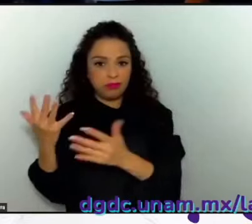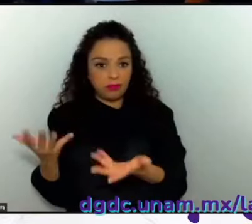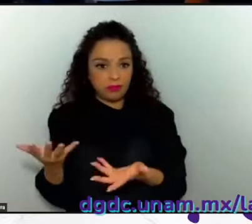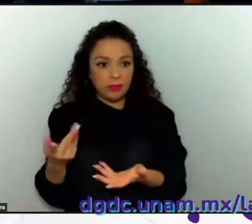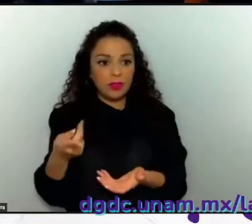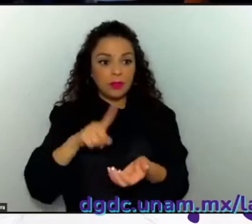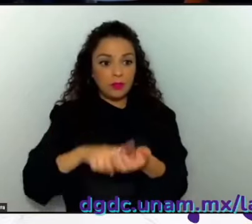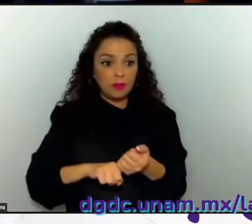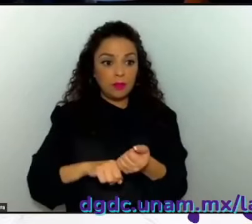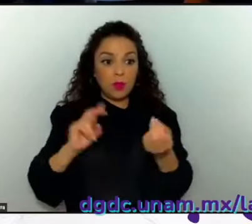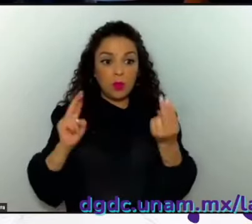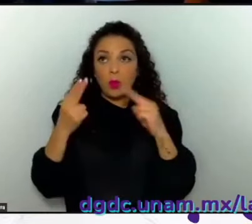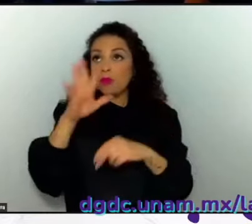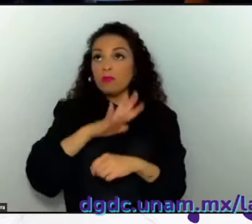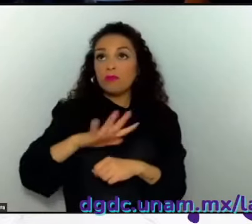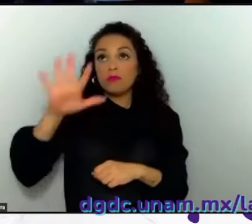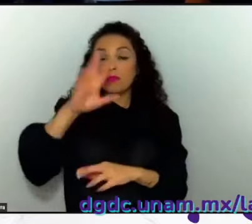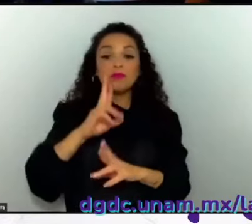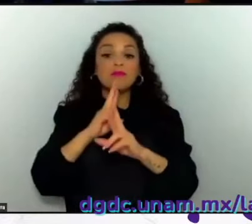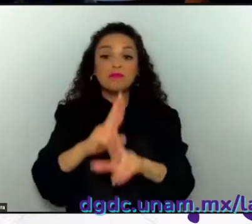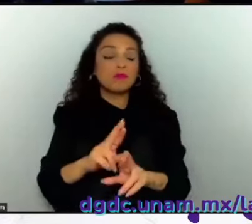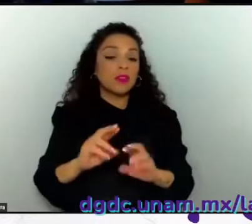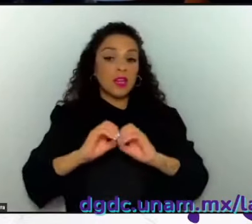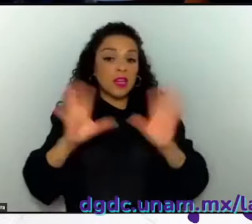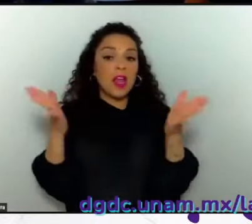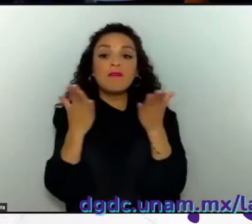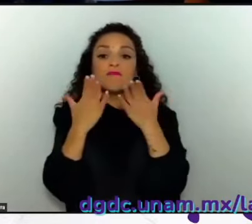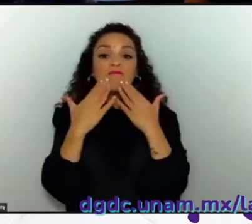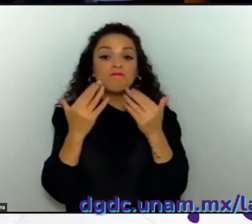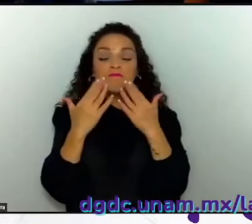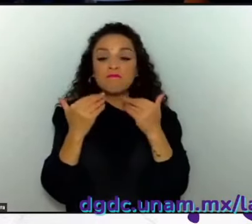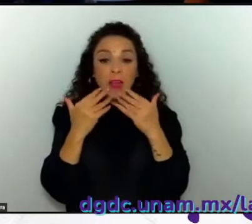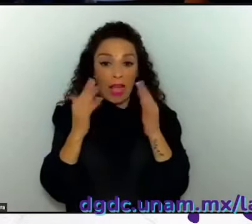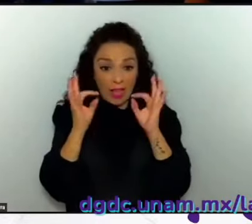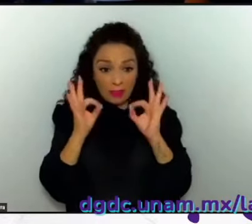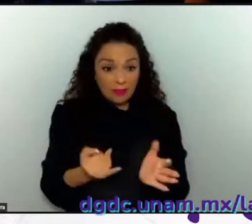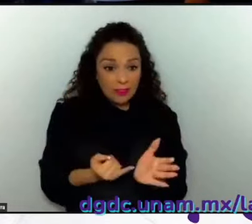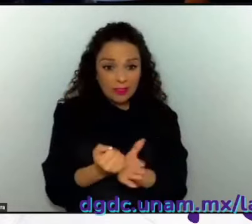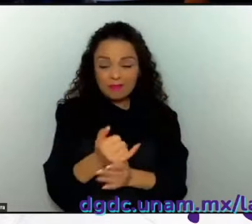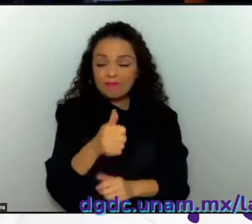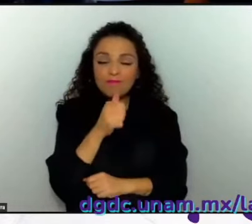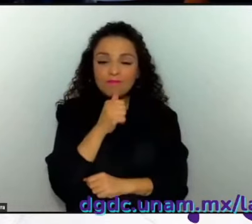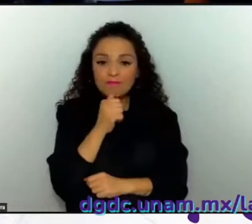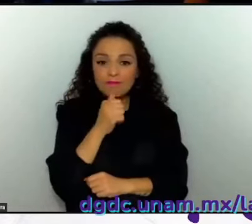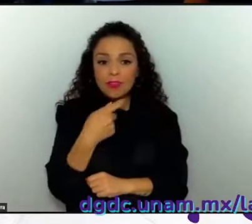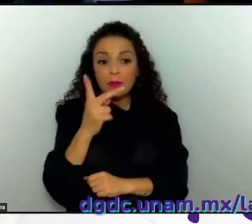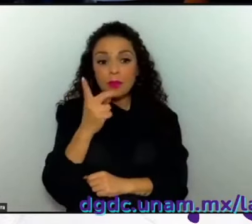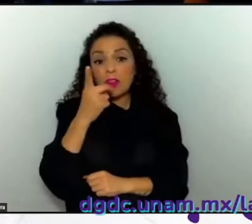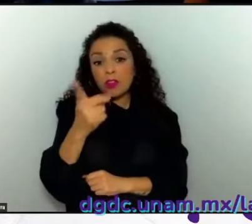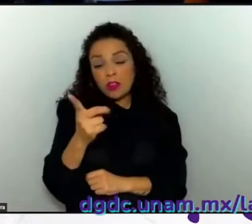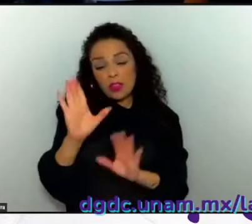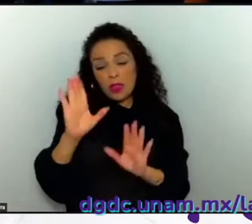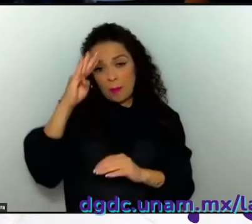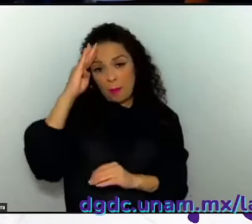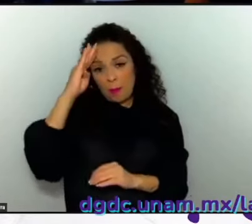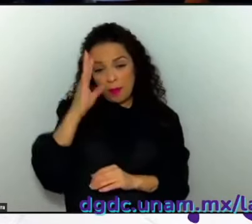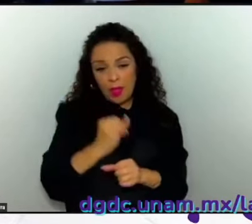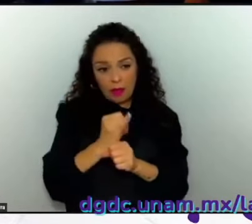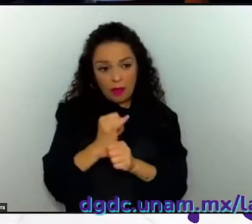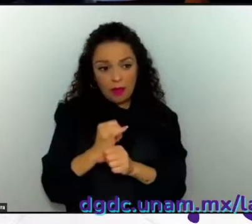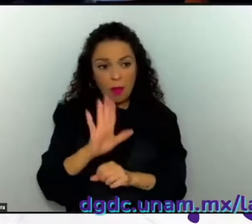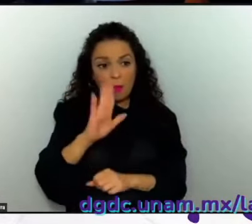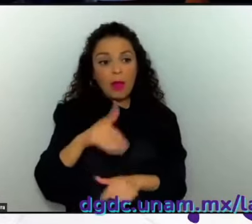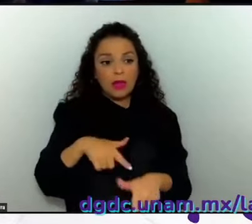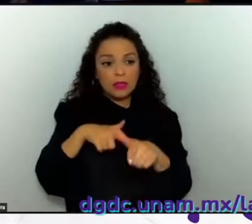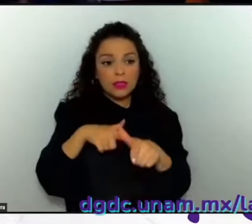no hay una respuesta clara definitiva. Es cierto que las medidas parece que apuntan a que el universo va a seguir una dinámica de